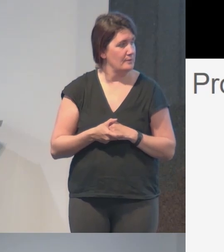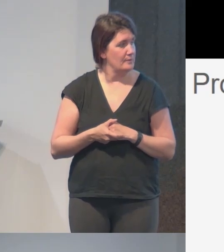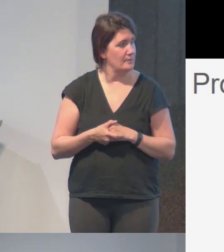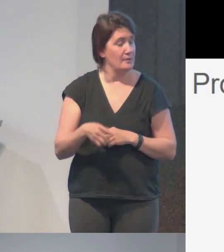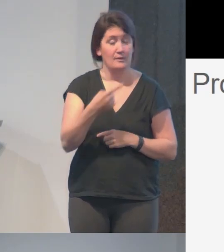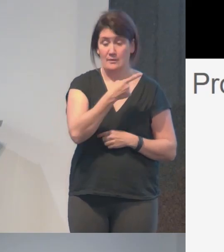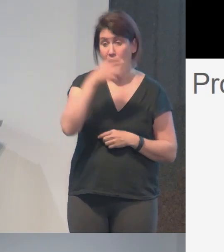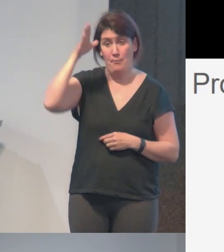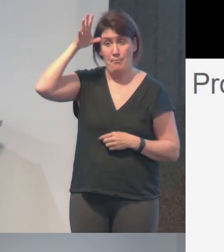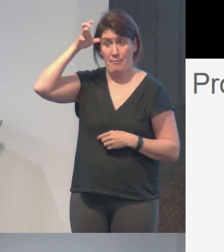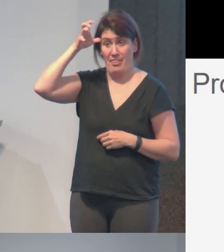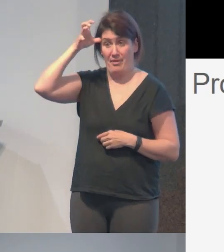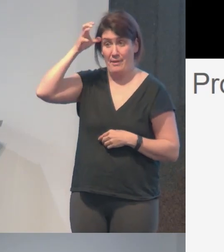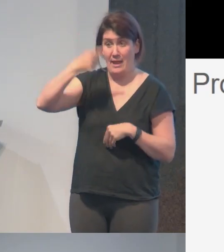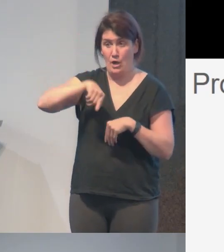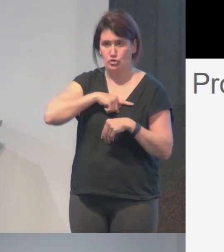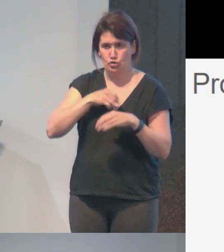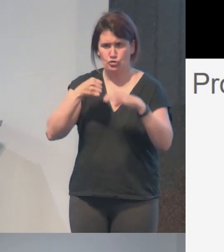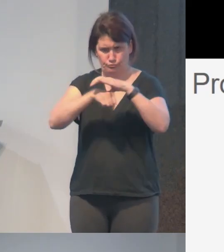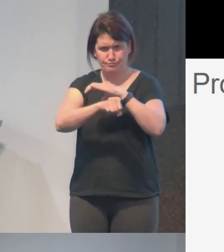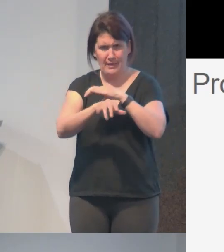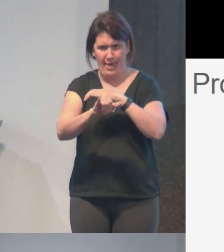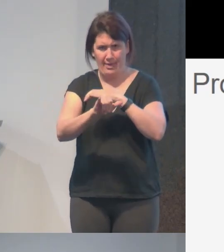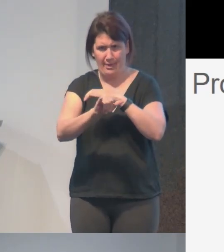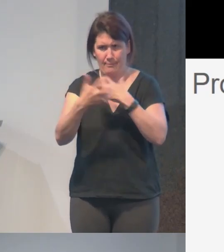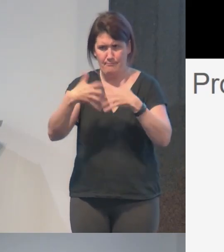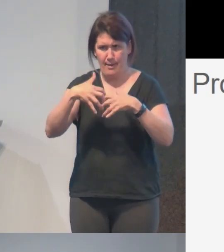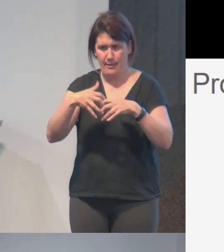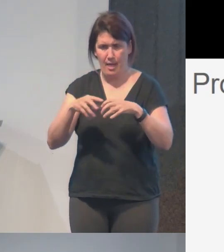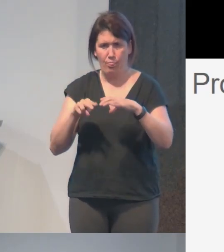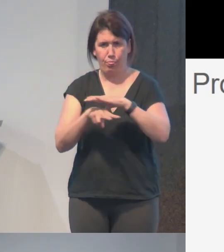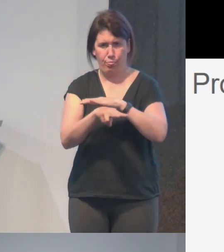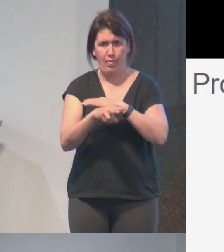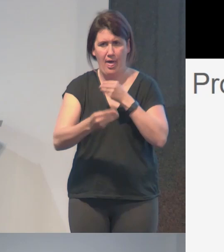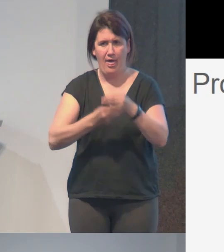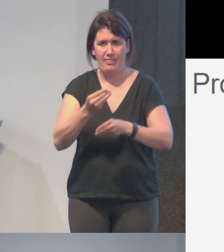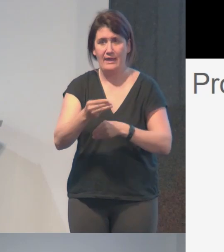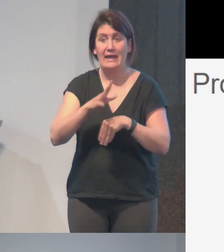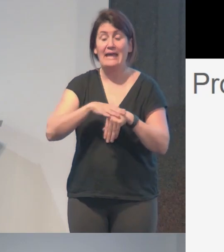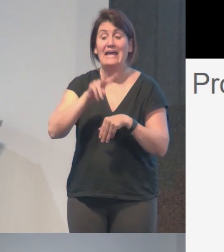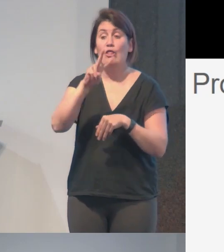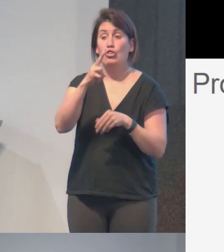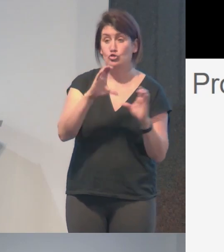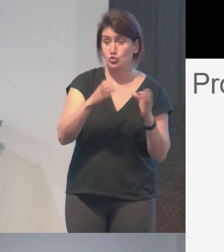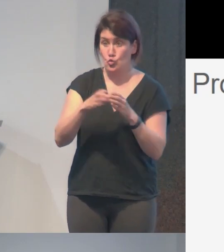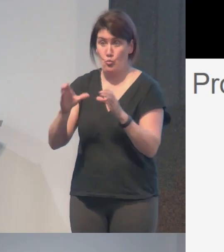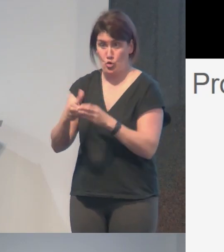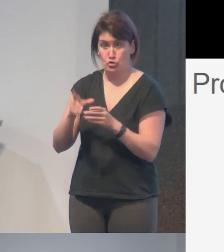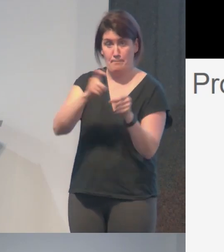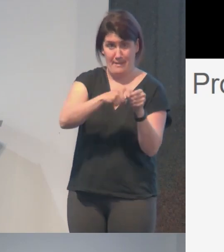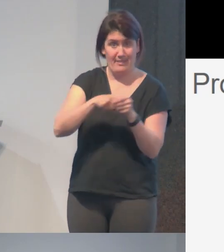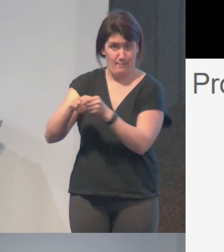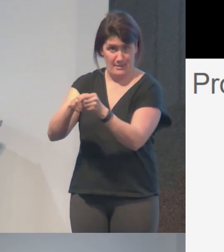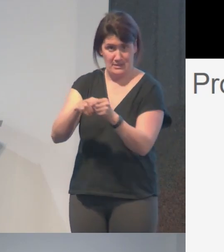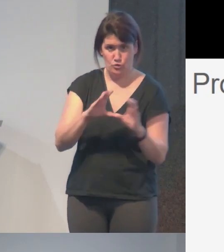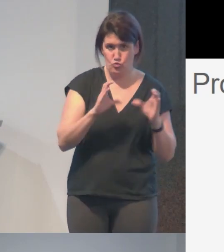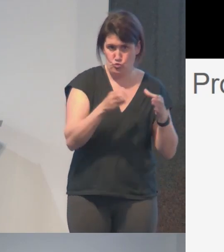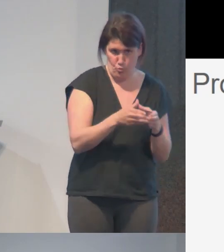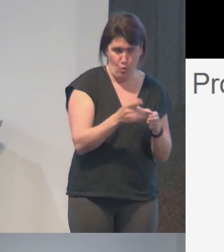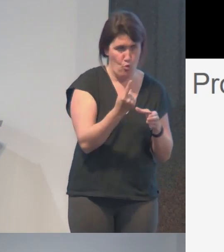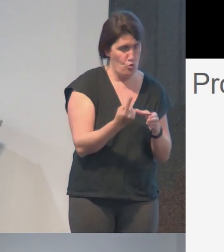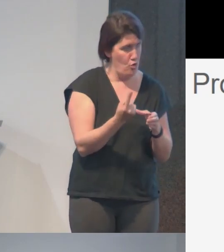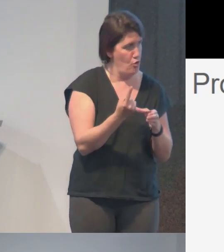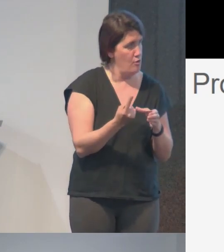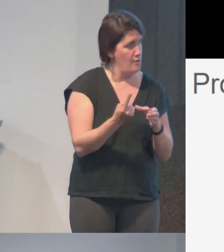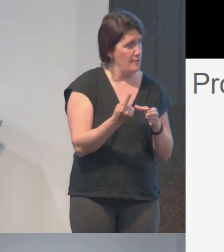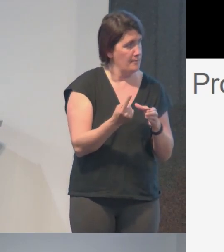En el BCBL tenemos un escáner de resonancia magnética y tuvimos dos grupos de participantes.